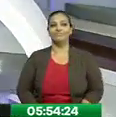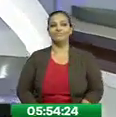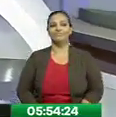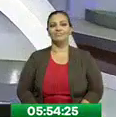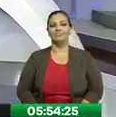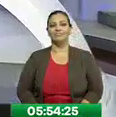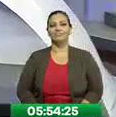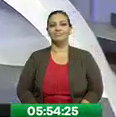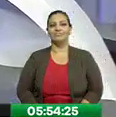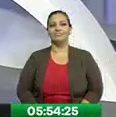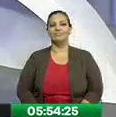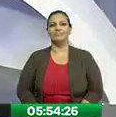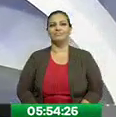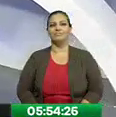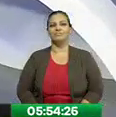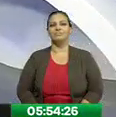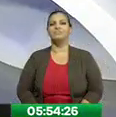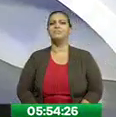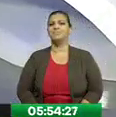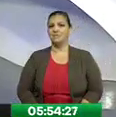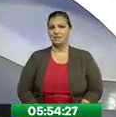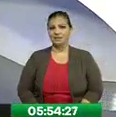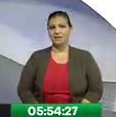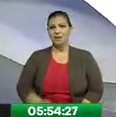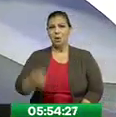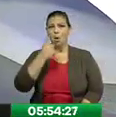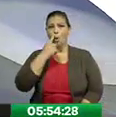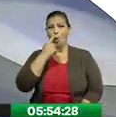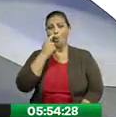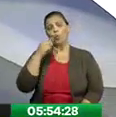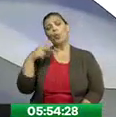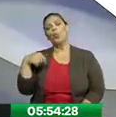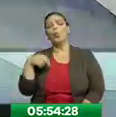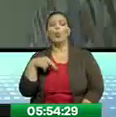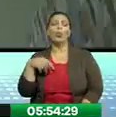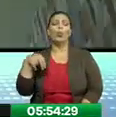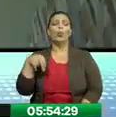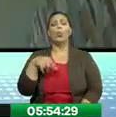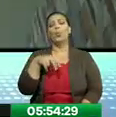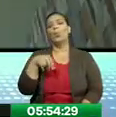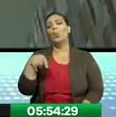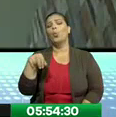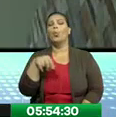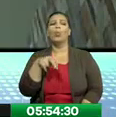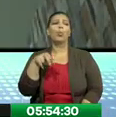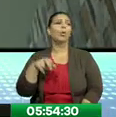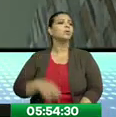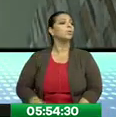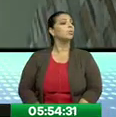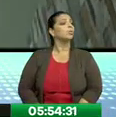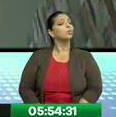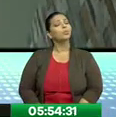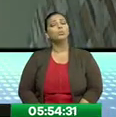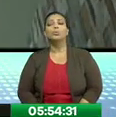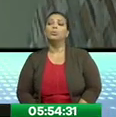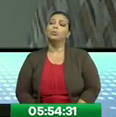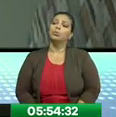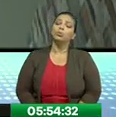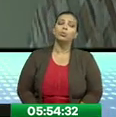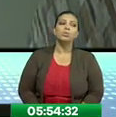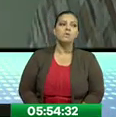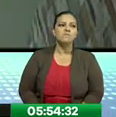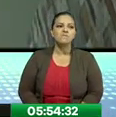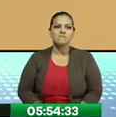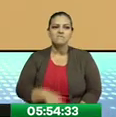que muy suave, ¿no? Este no es un, un ciudadano normal que... No. Este es un, pero un miserable, ¿ah? Un